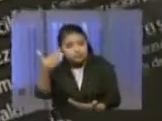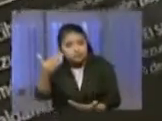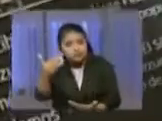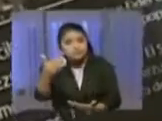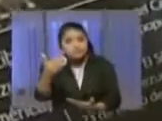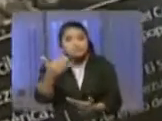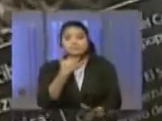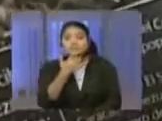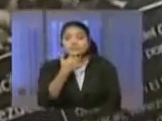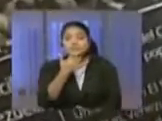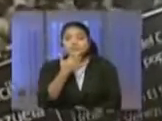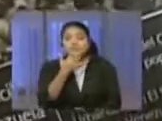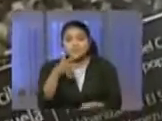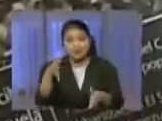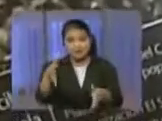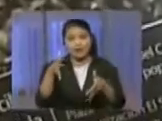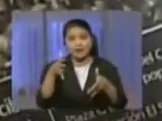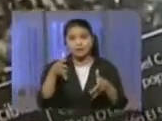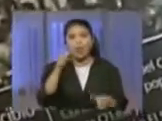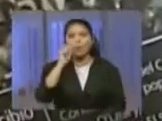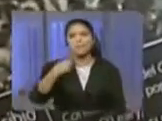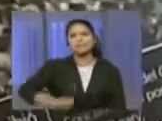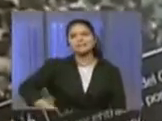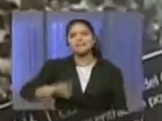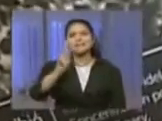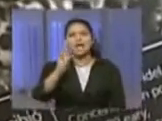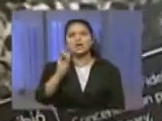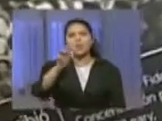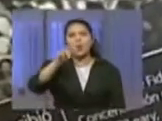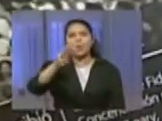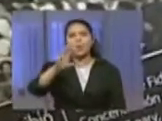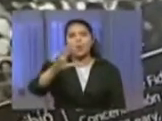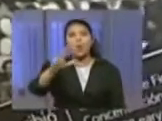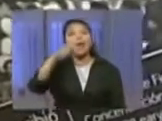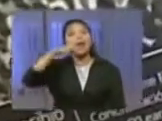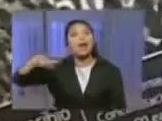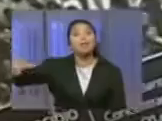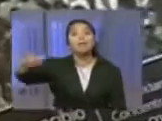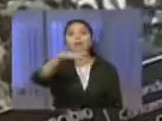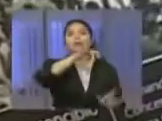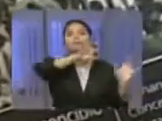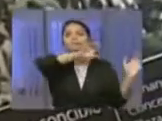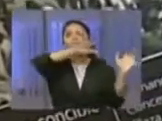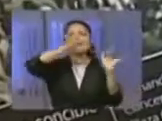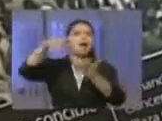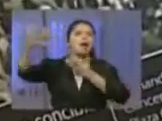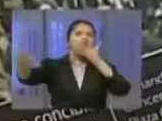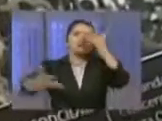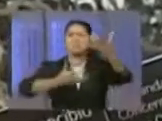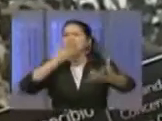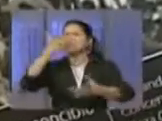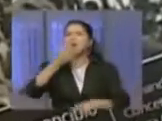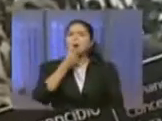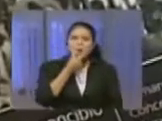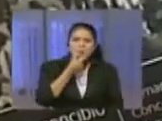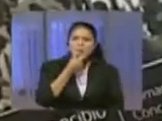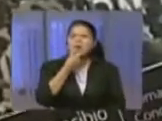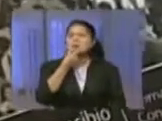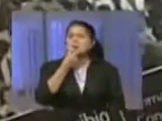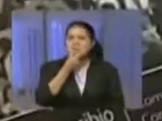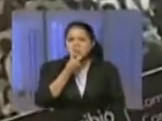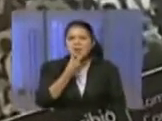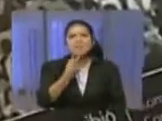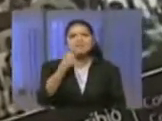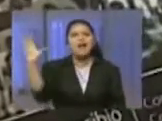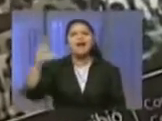recién electo Rómulo de tancur y el pueblo se vino en gritos en Pita llamaban a Caracas